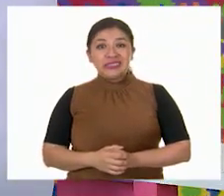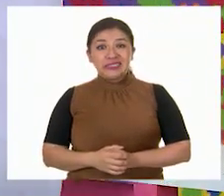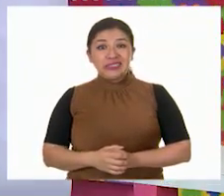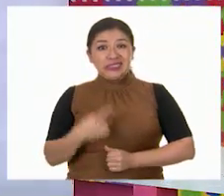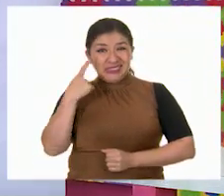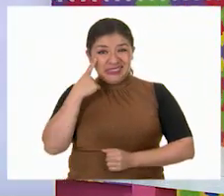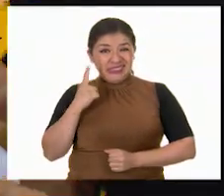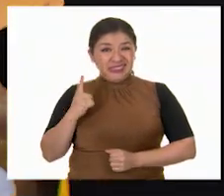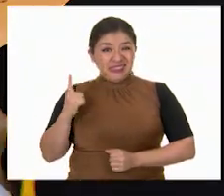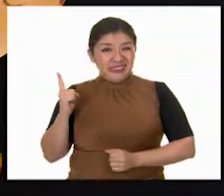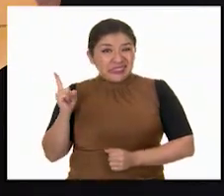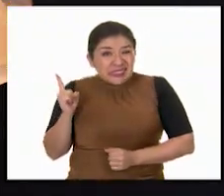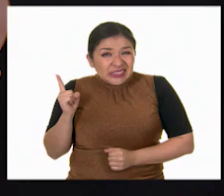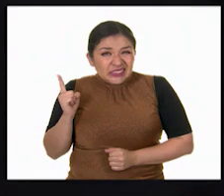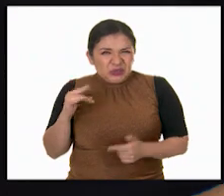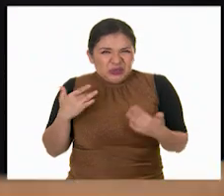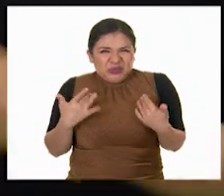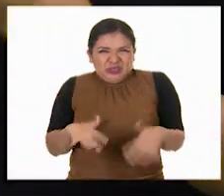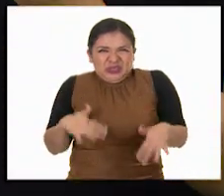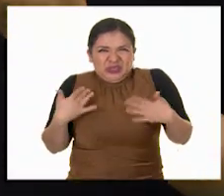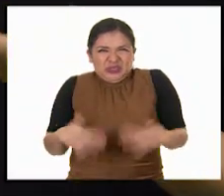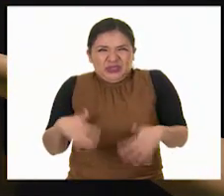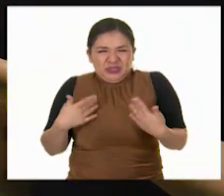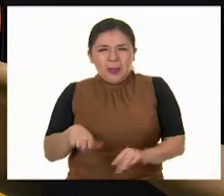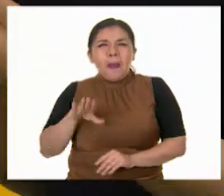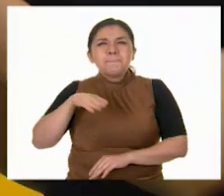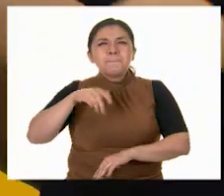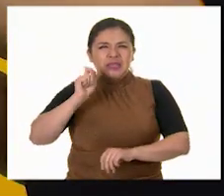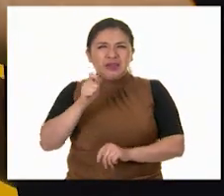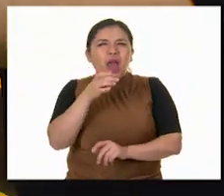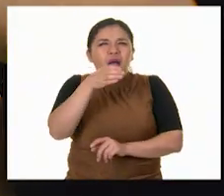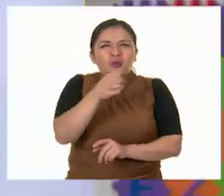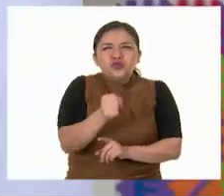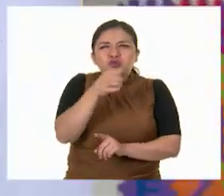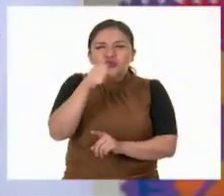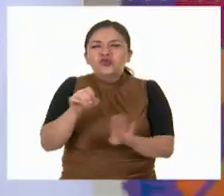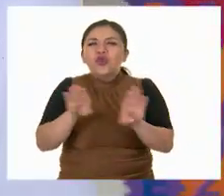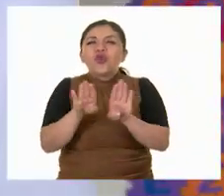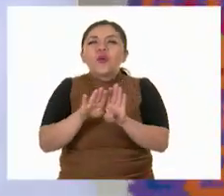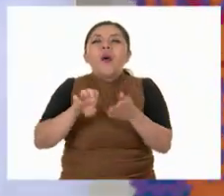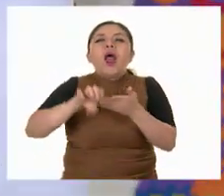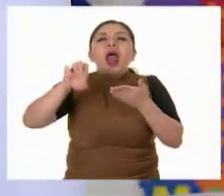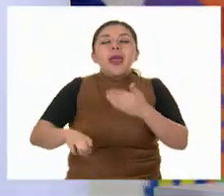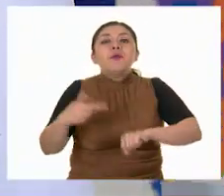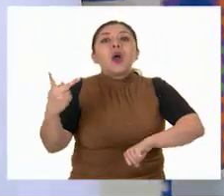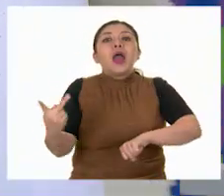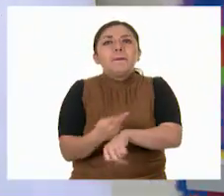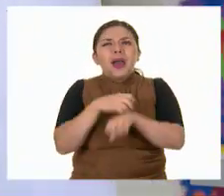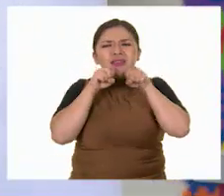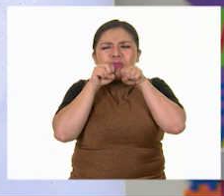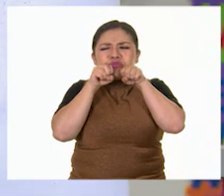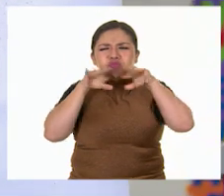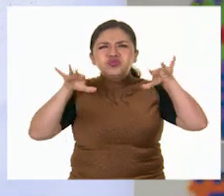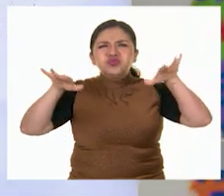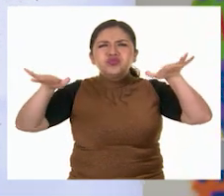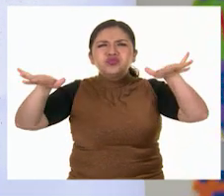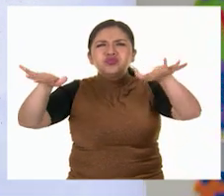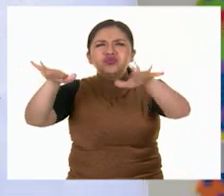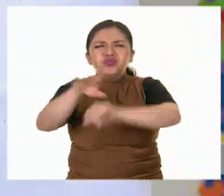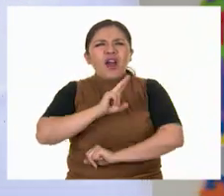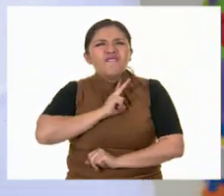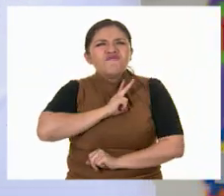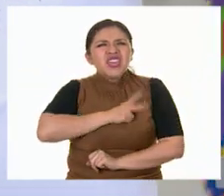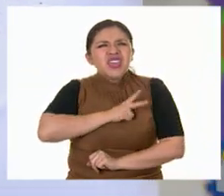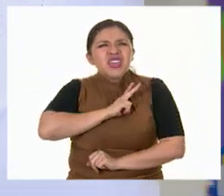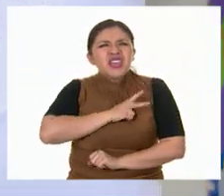¡Ay! ¿Se dieron cuenta? La pintura va a ejemplificar todos los microbios, bacterias o